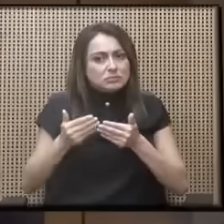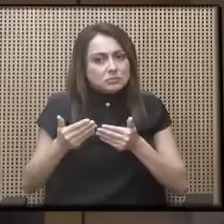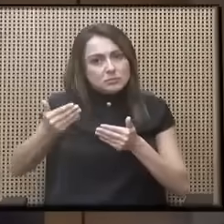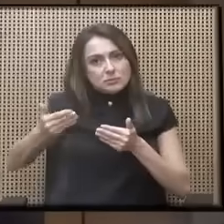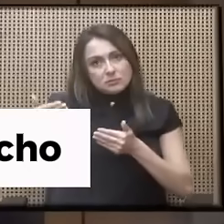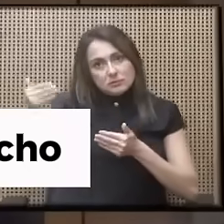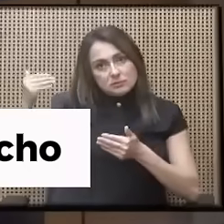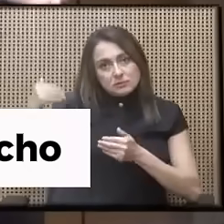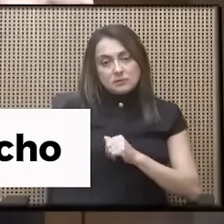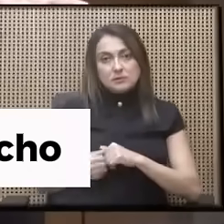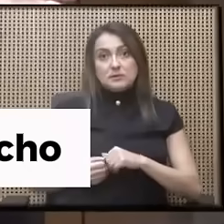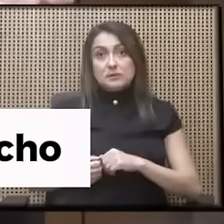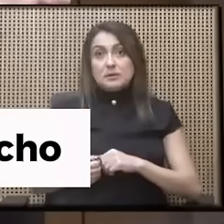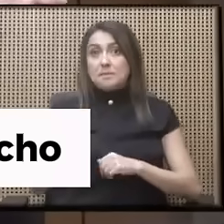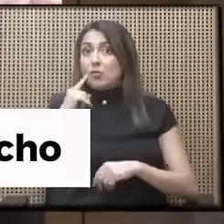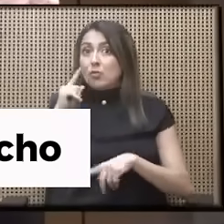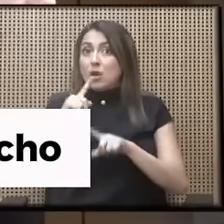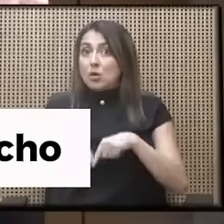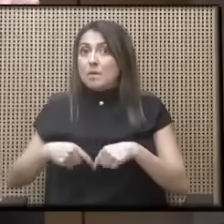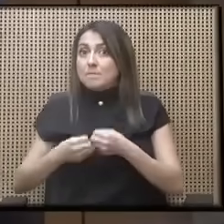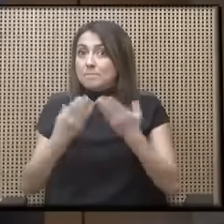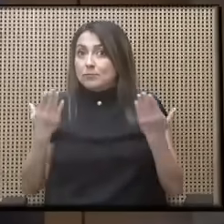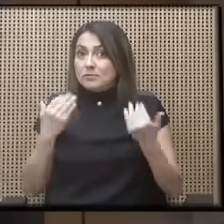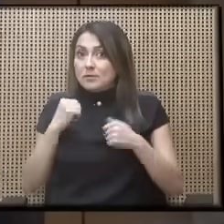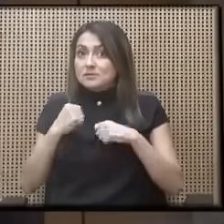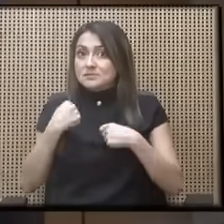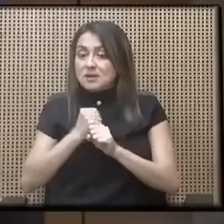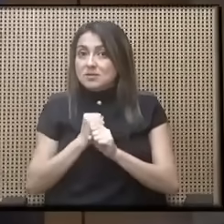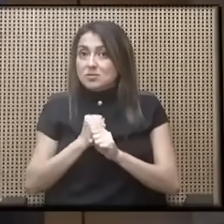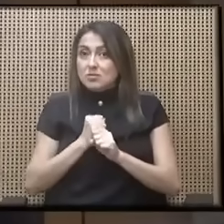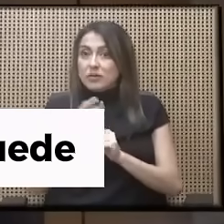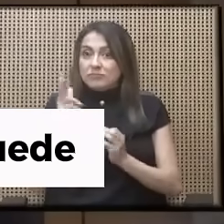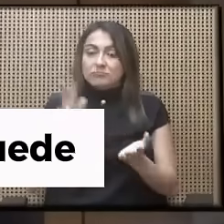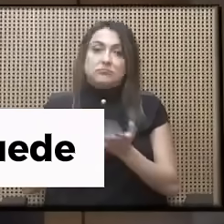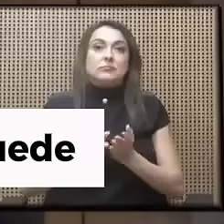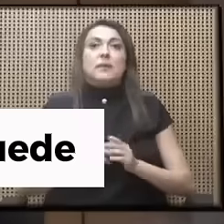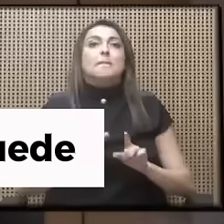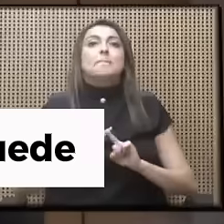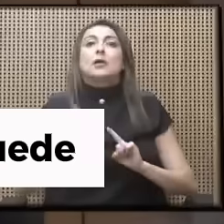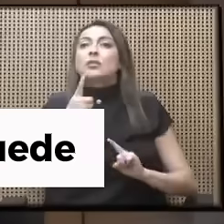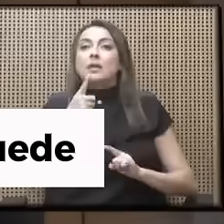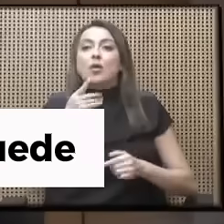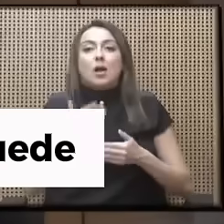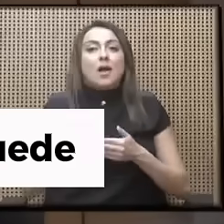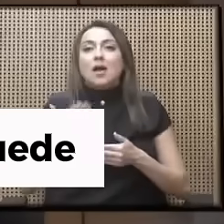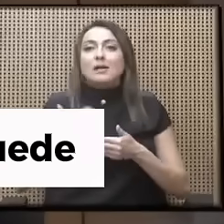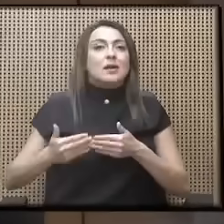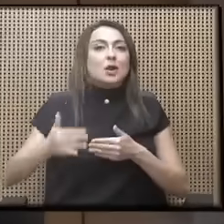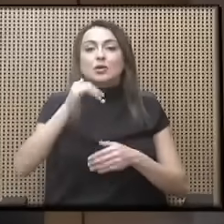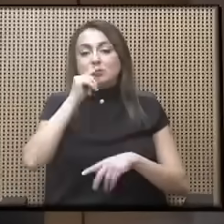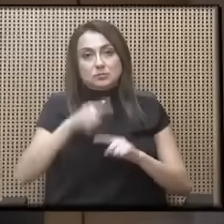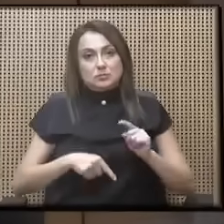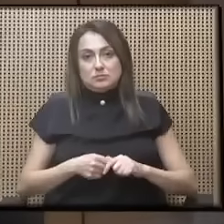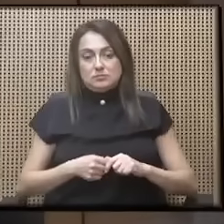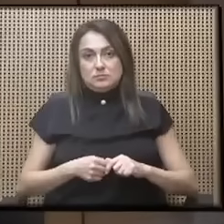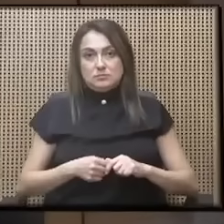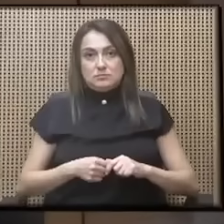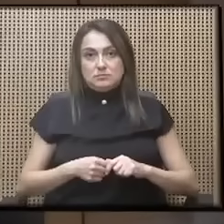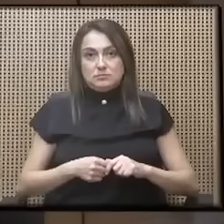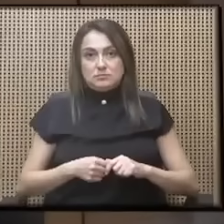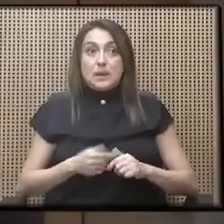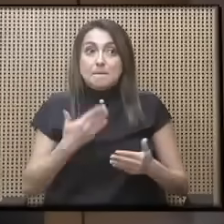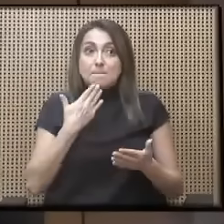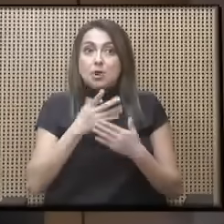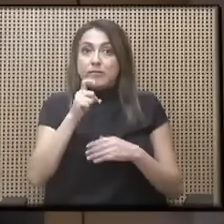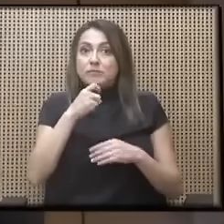atrás, para no anular un montón que había hecho, que había avalado, pero dijo, de aquí en adelante ya no se puede. Bueno,